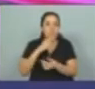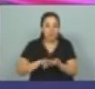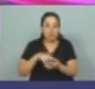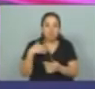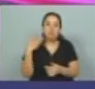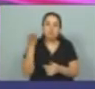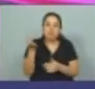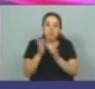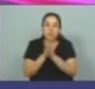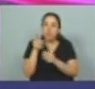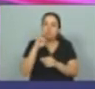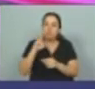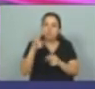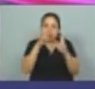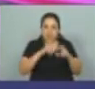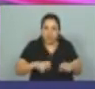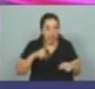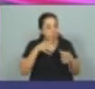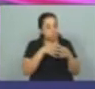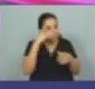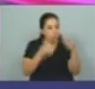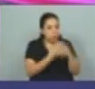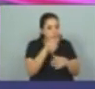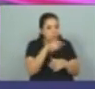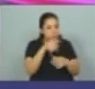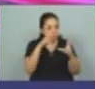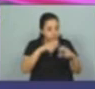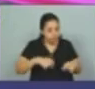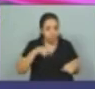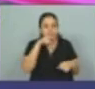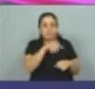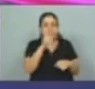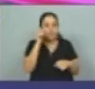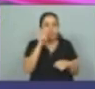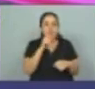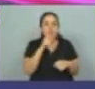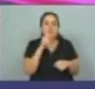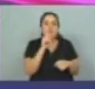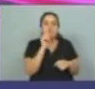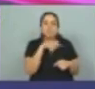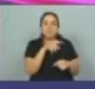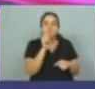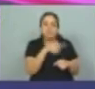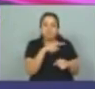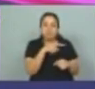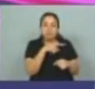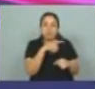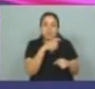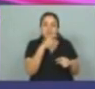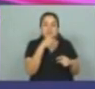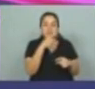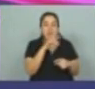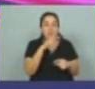a Ideas Más Ideas, productora que dirige personalmente,